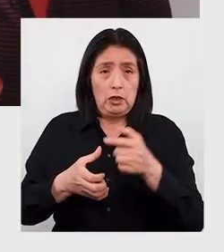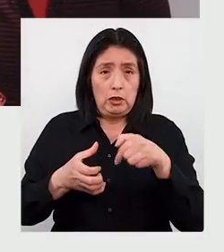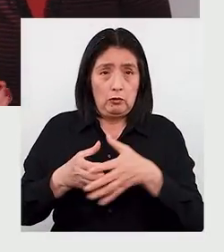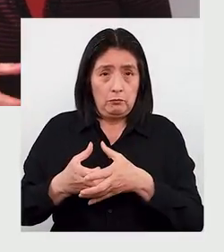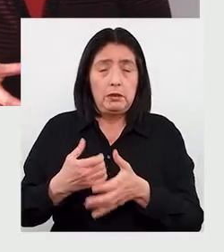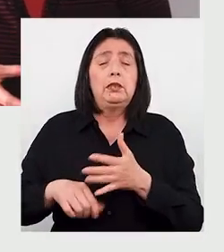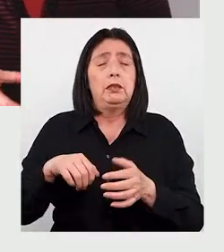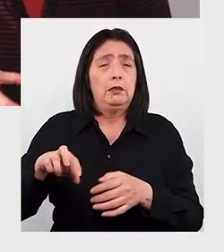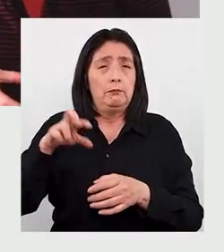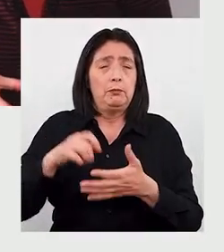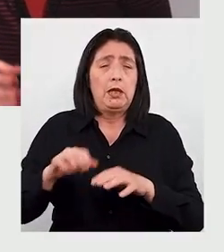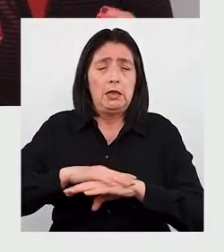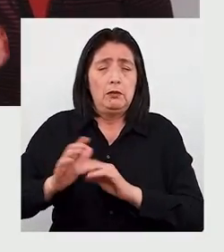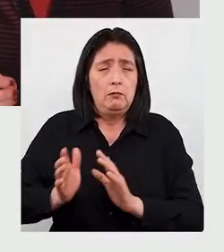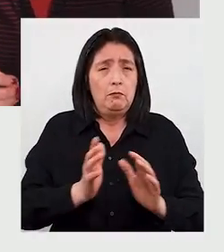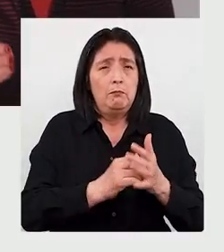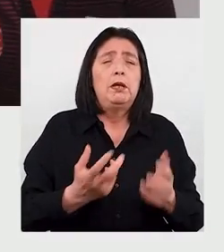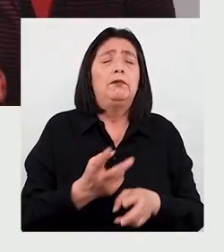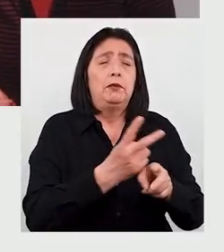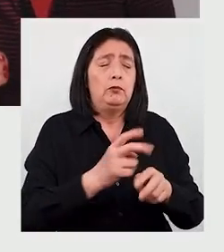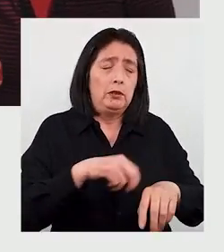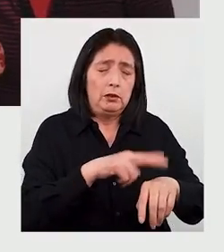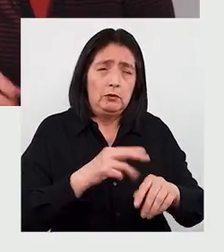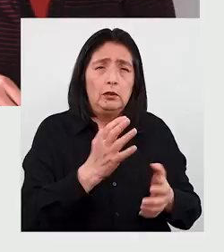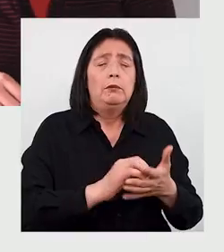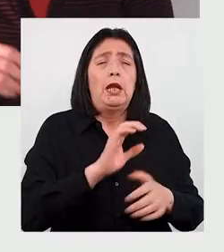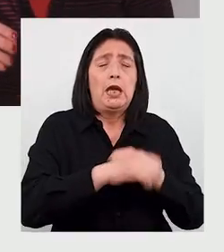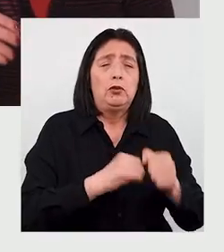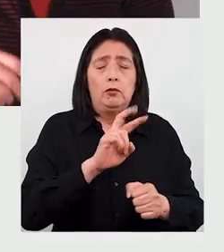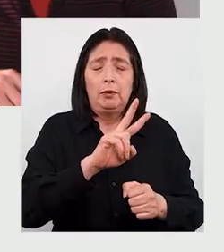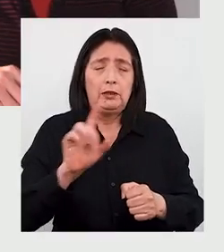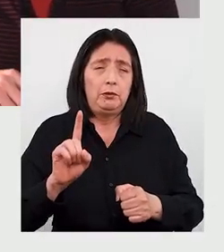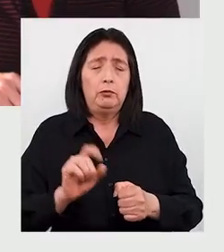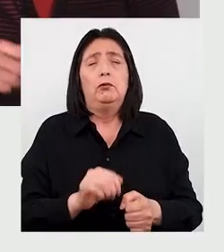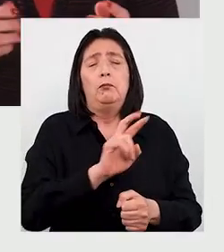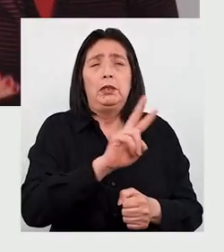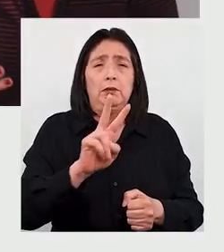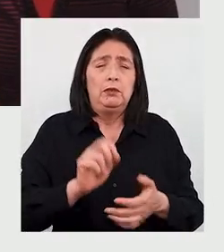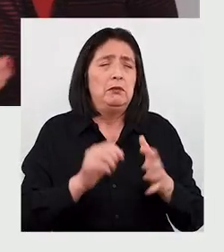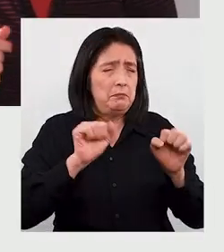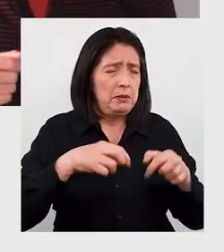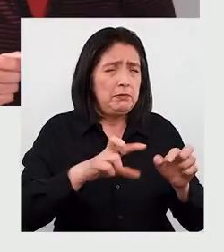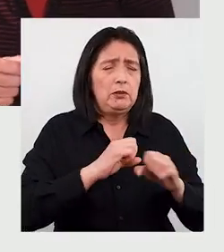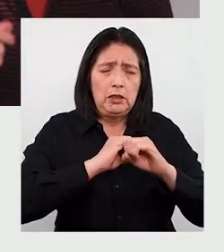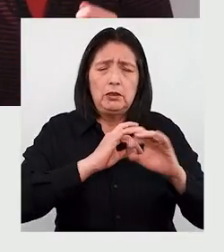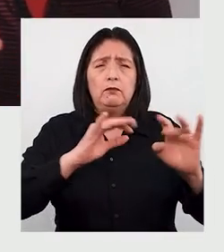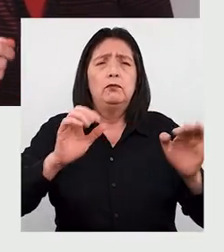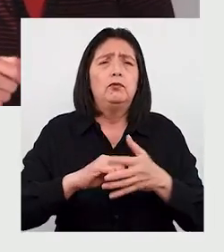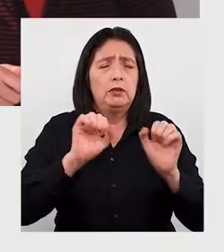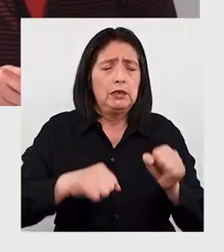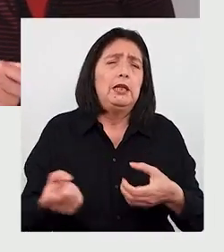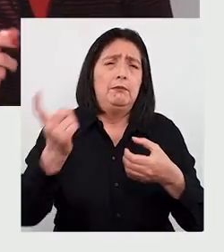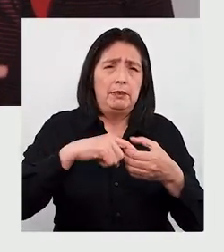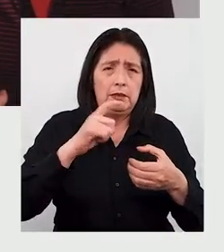Ecoeficiente de PromPerú elaboró el Plan Ecoeficiencia para los años 2021-2022, permitiendo así la difusión y la